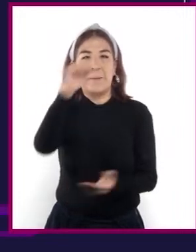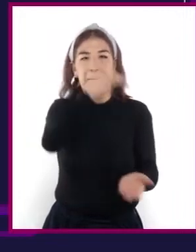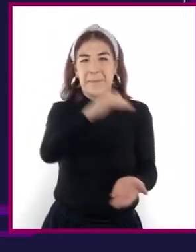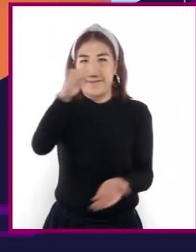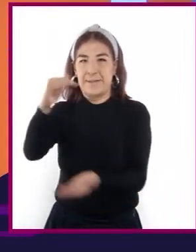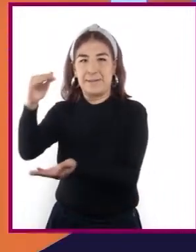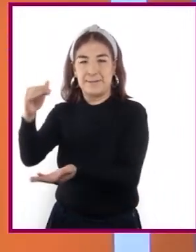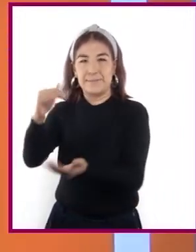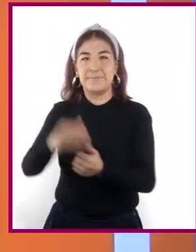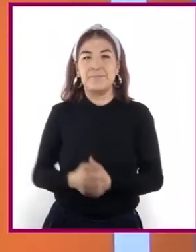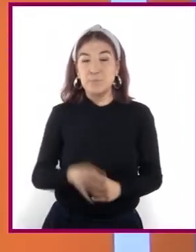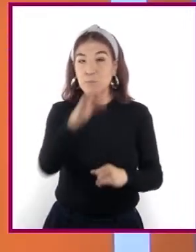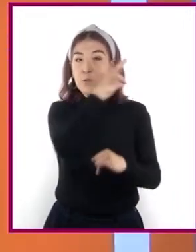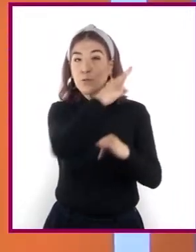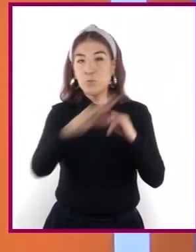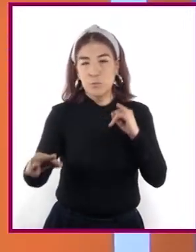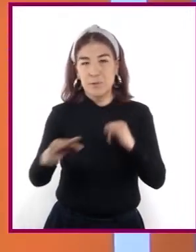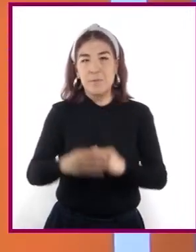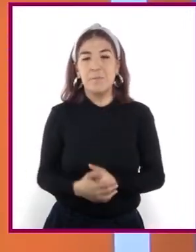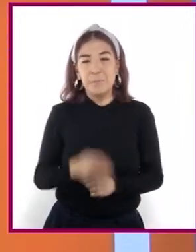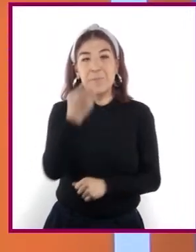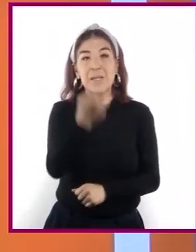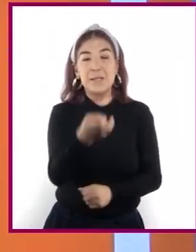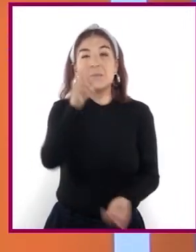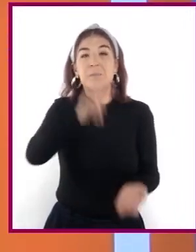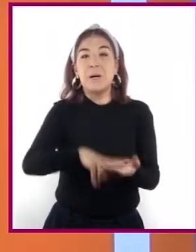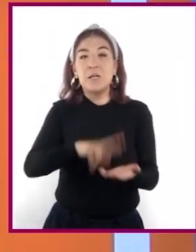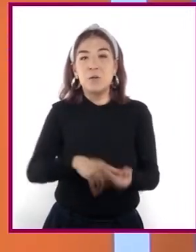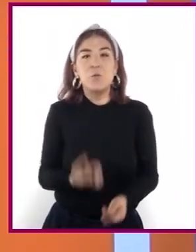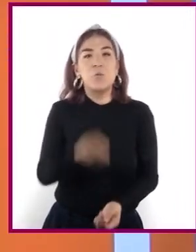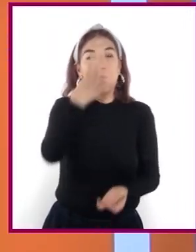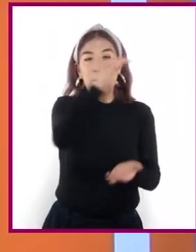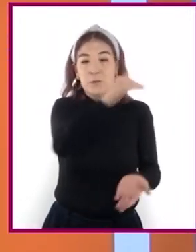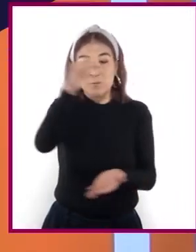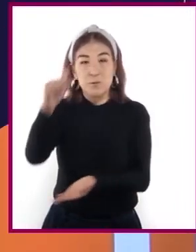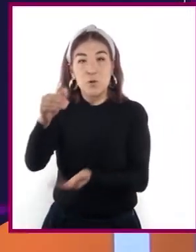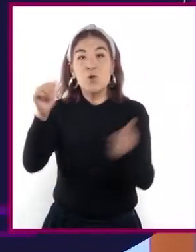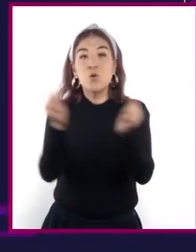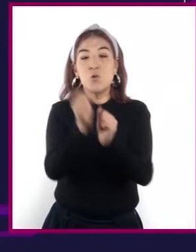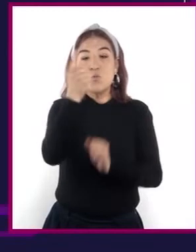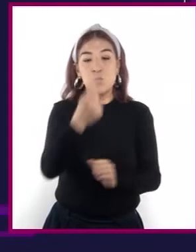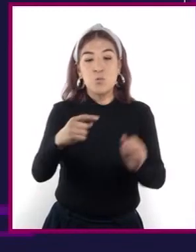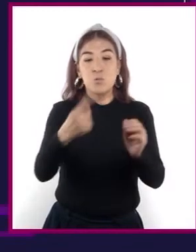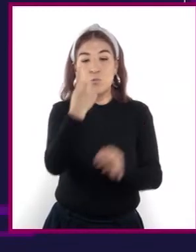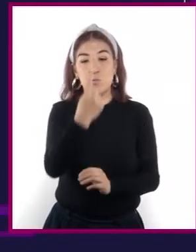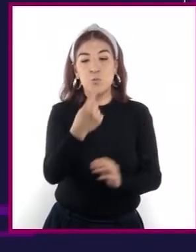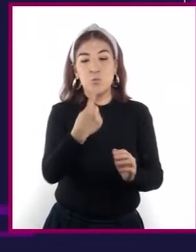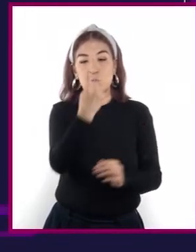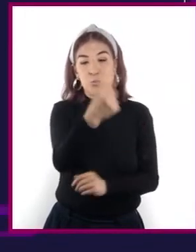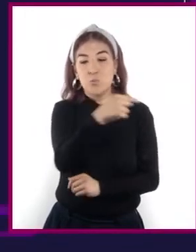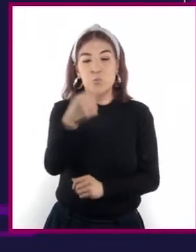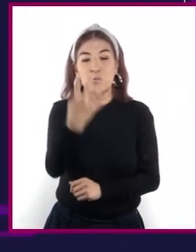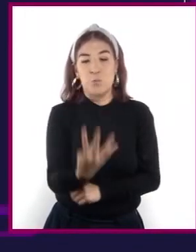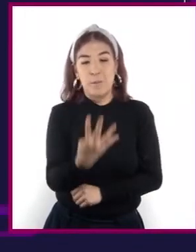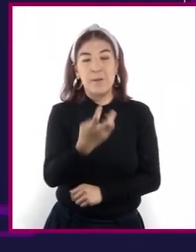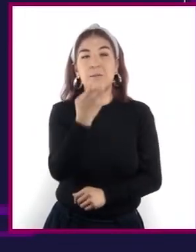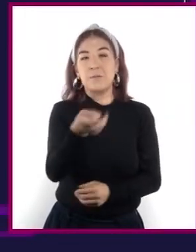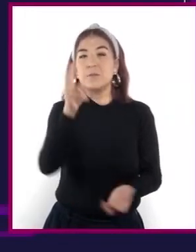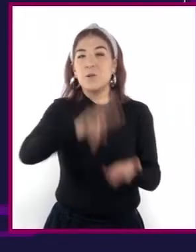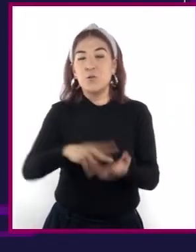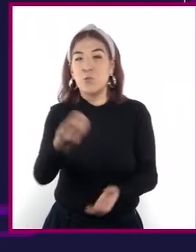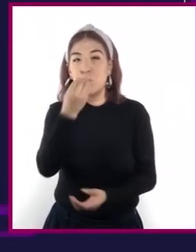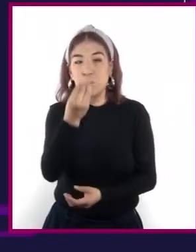paquetes. Finalmente, para determinar el número de paquetes con 1/4 de kilogramo de alimento cada uno, se divide